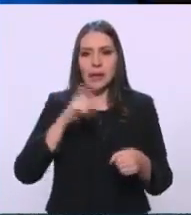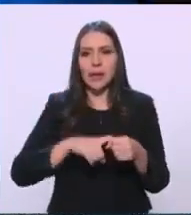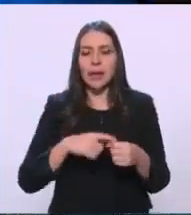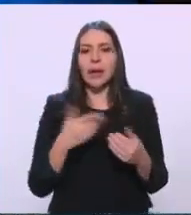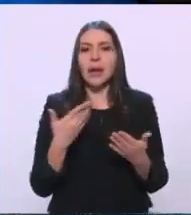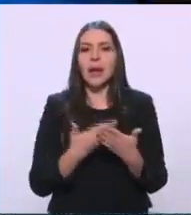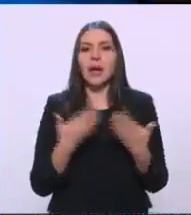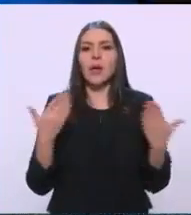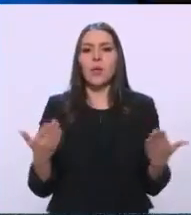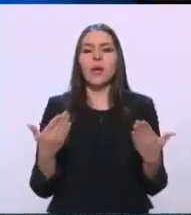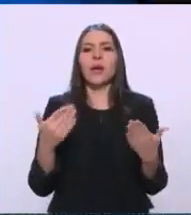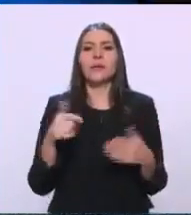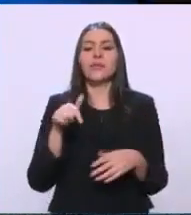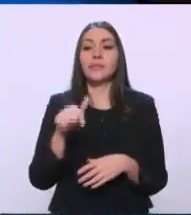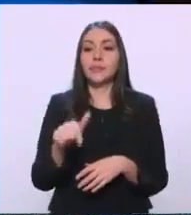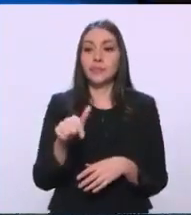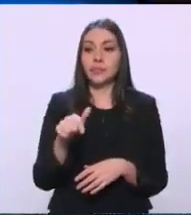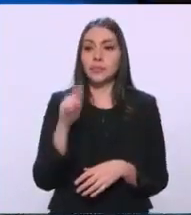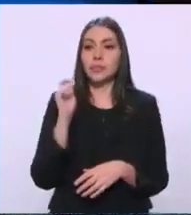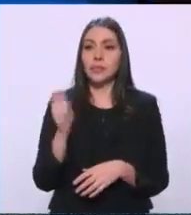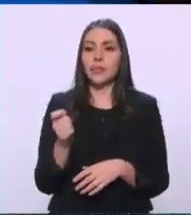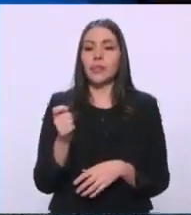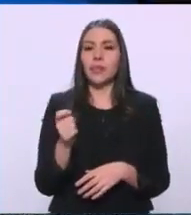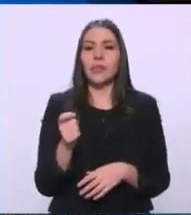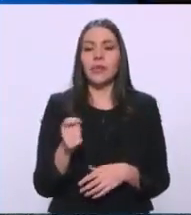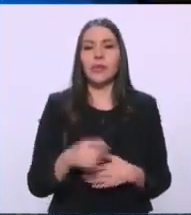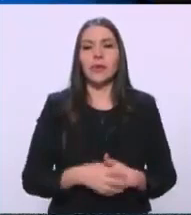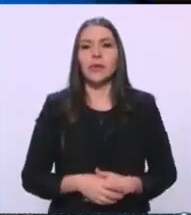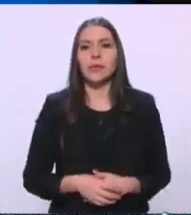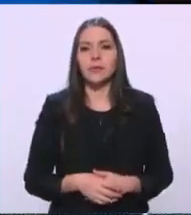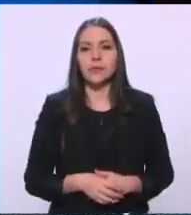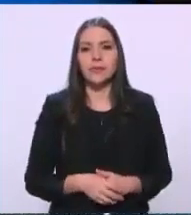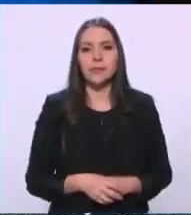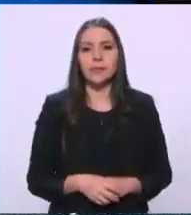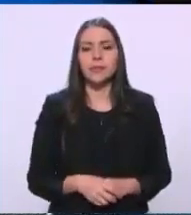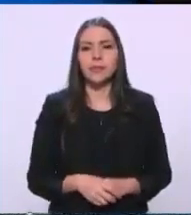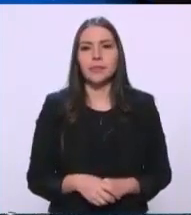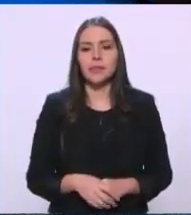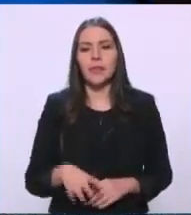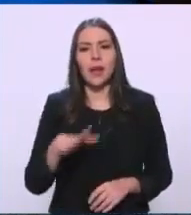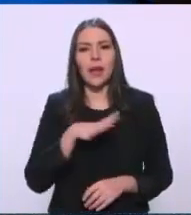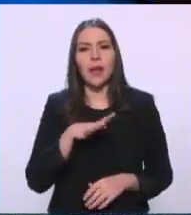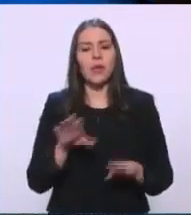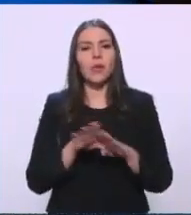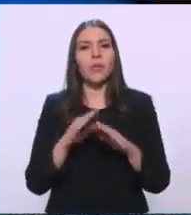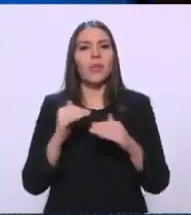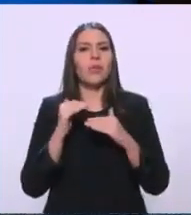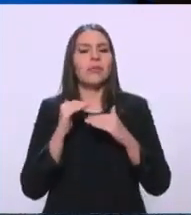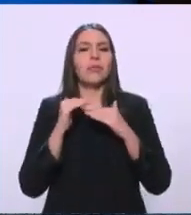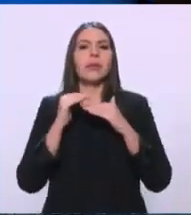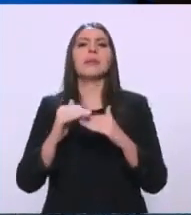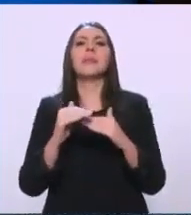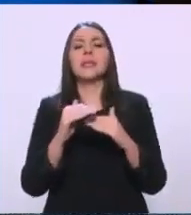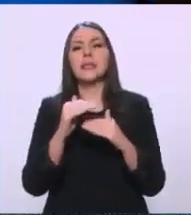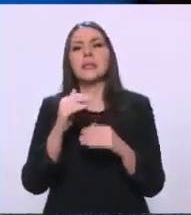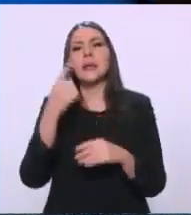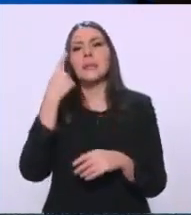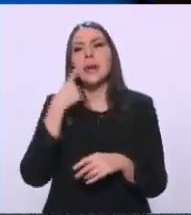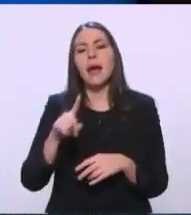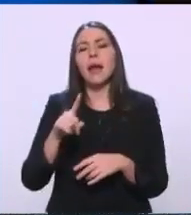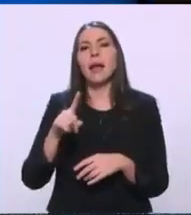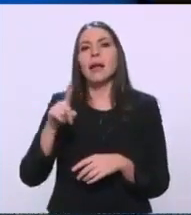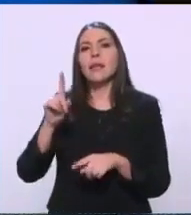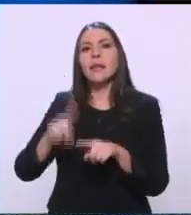a la supuesta y nunca comprobada naturalidad del mercado para resolver